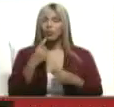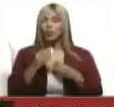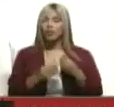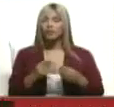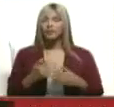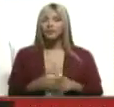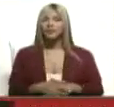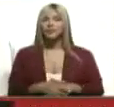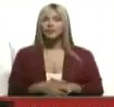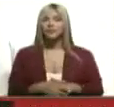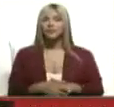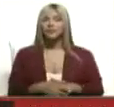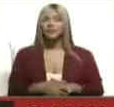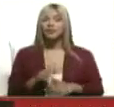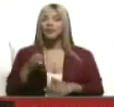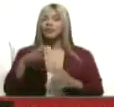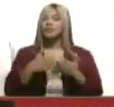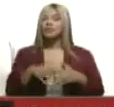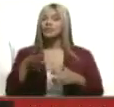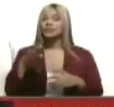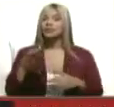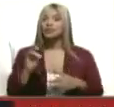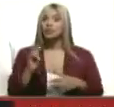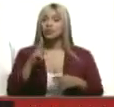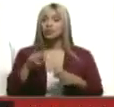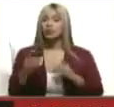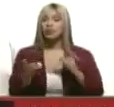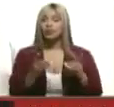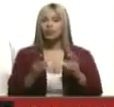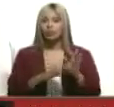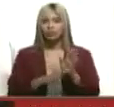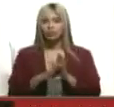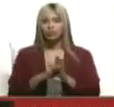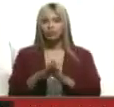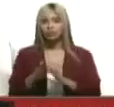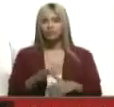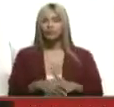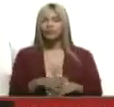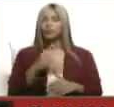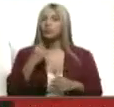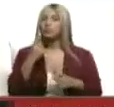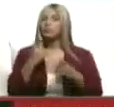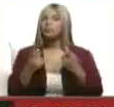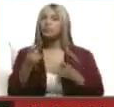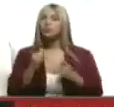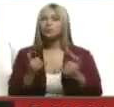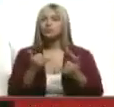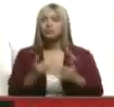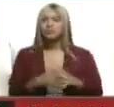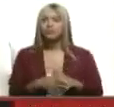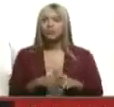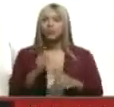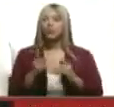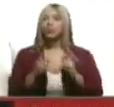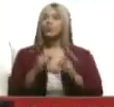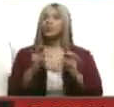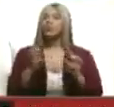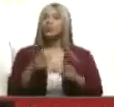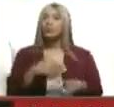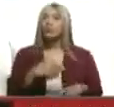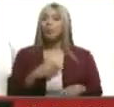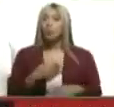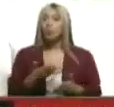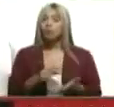ocurrido con Citgo. El tema del diálogo sigue avanzando. Uno se pregunta si uno de los temas podría